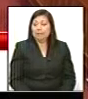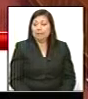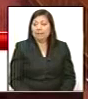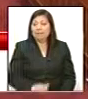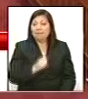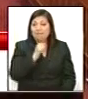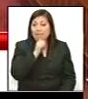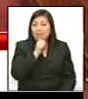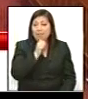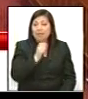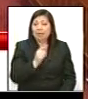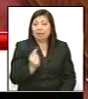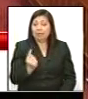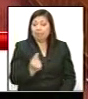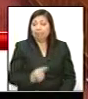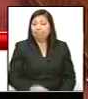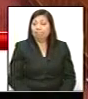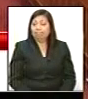Verde.